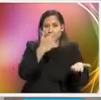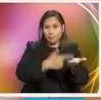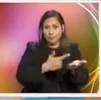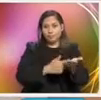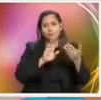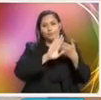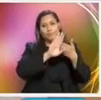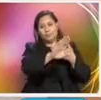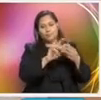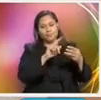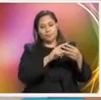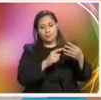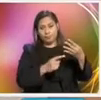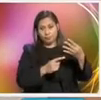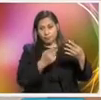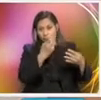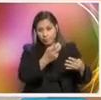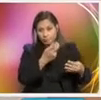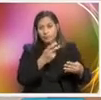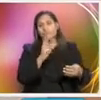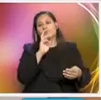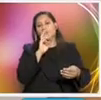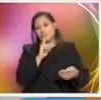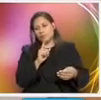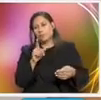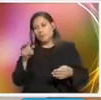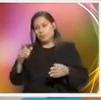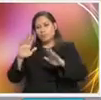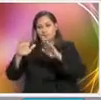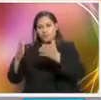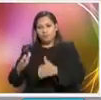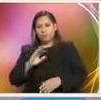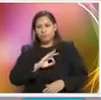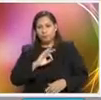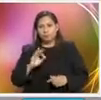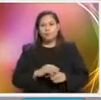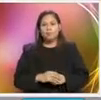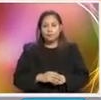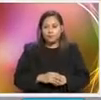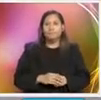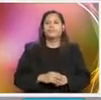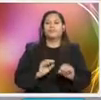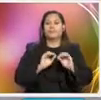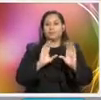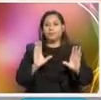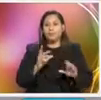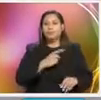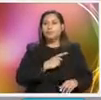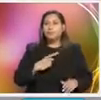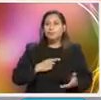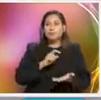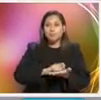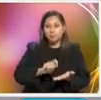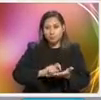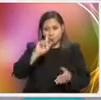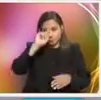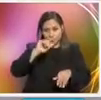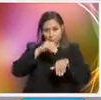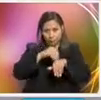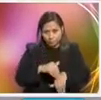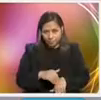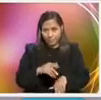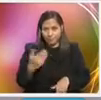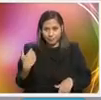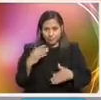Con estos 3 elementos en nuestra dieta van a empezar a ver resultados. Pues definitivamente tenemos que tomar nota de todo lo que nos acabas de